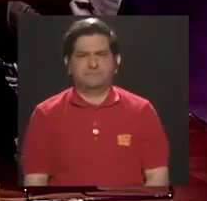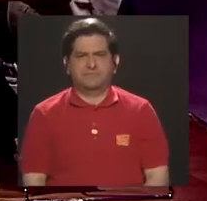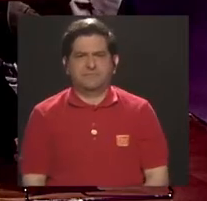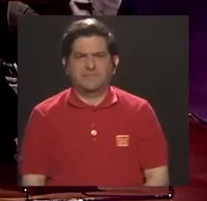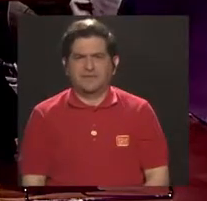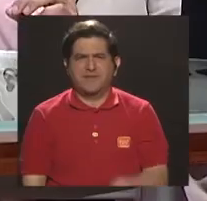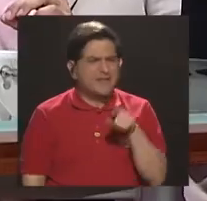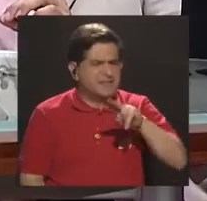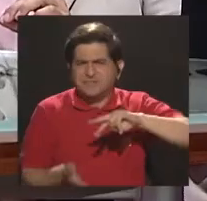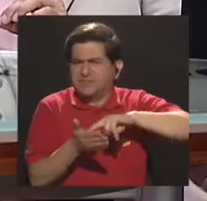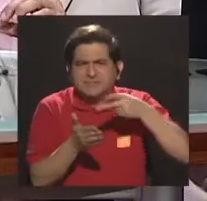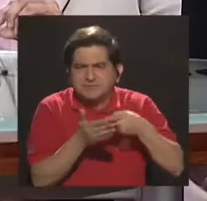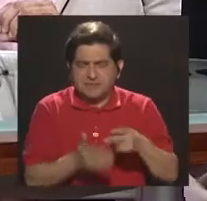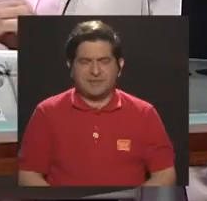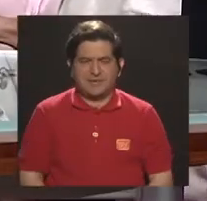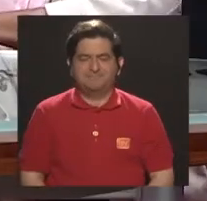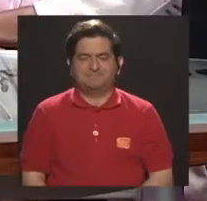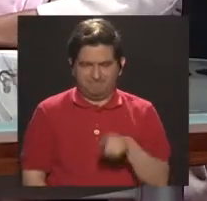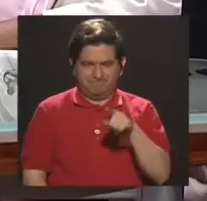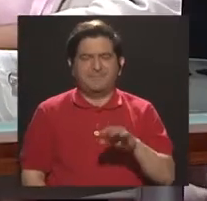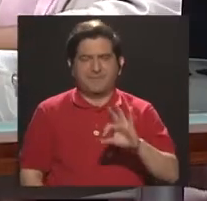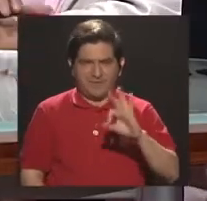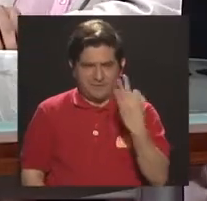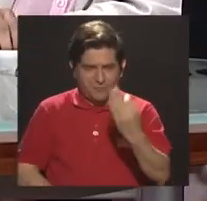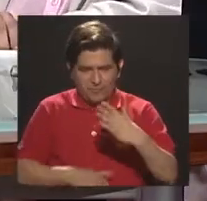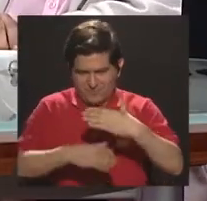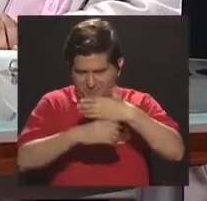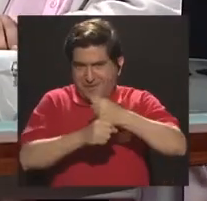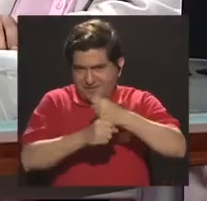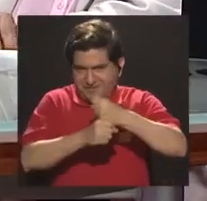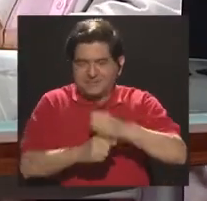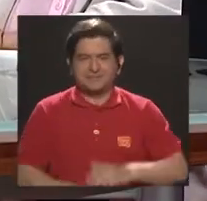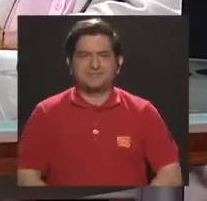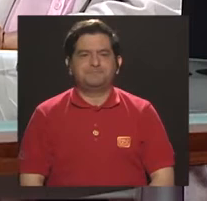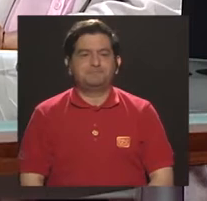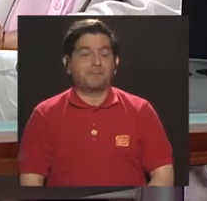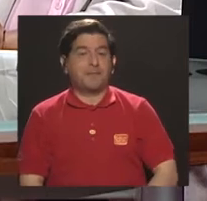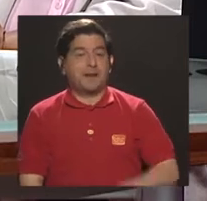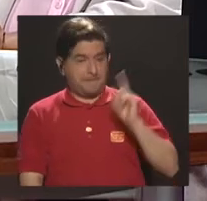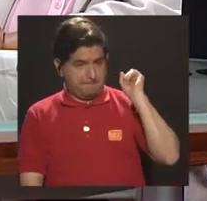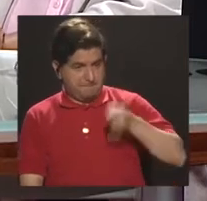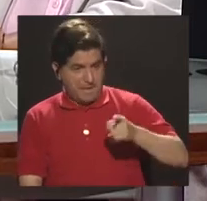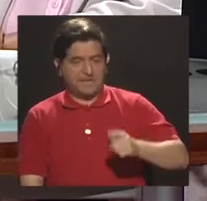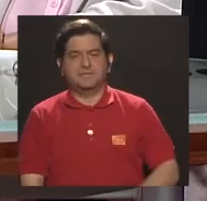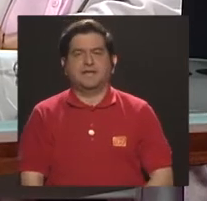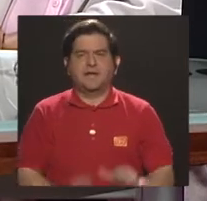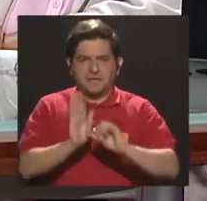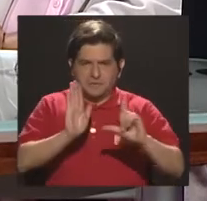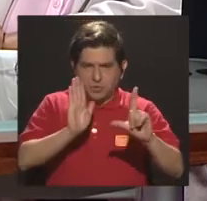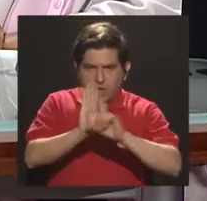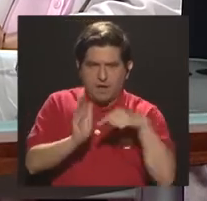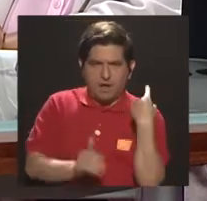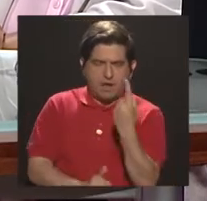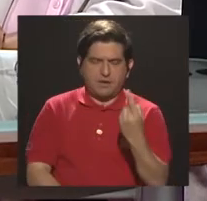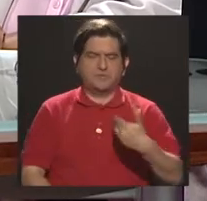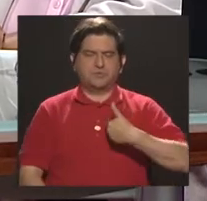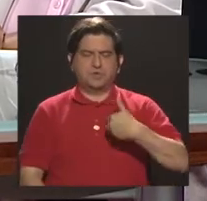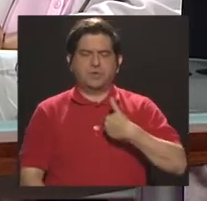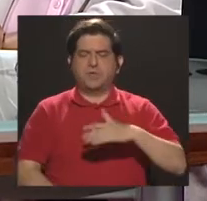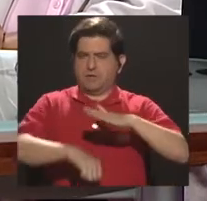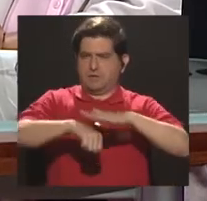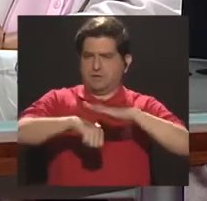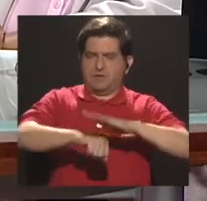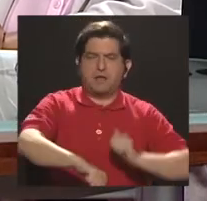quedado cómo se hace esto que según el mandato del congreso que es el único autorizado a